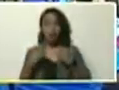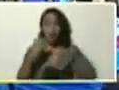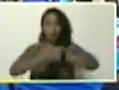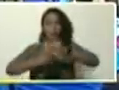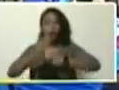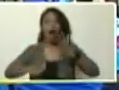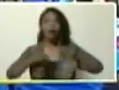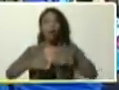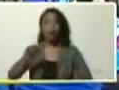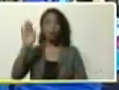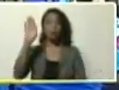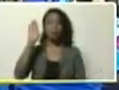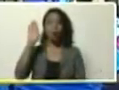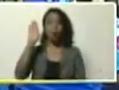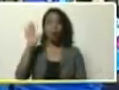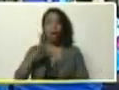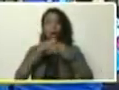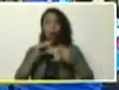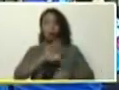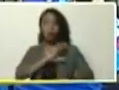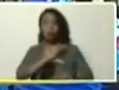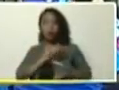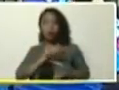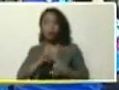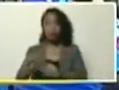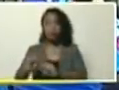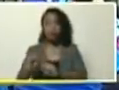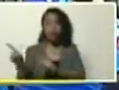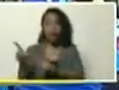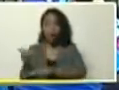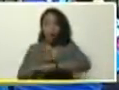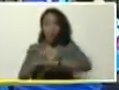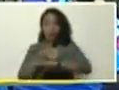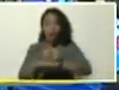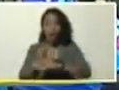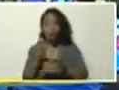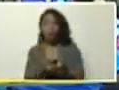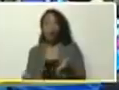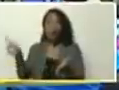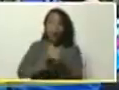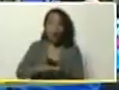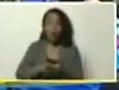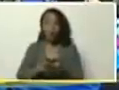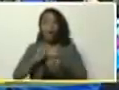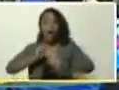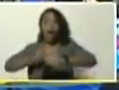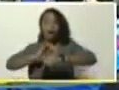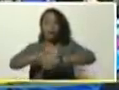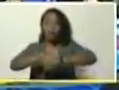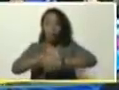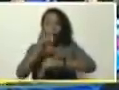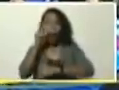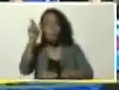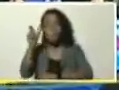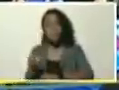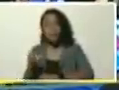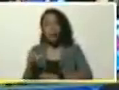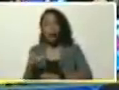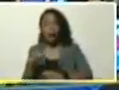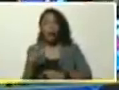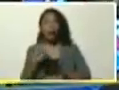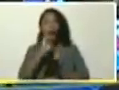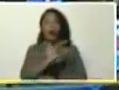de juramentación y toma de posesión del gobernador reelecto Héctor Rodríguez Castro, con más